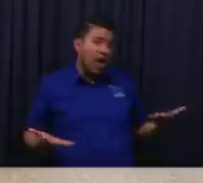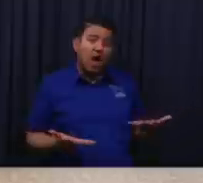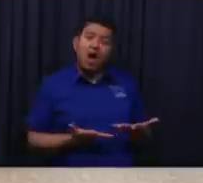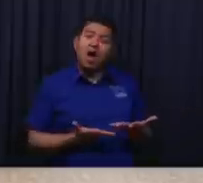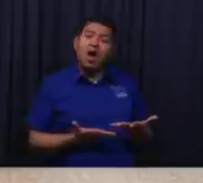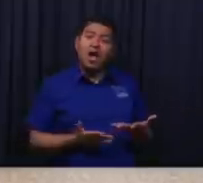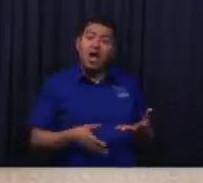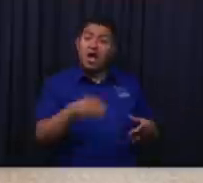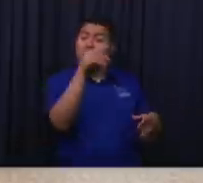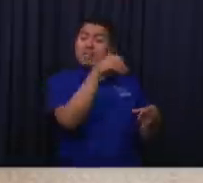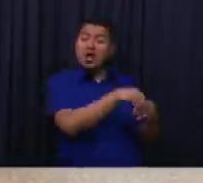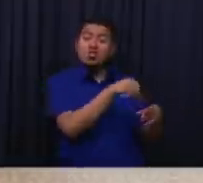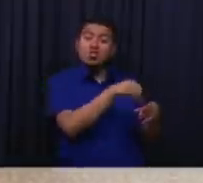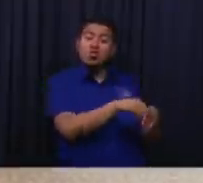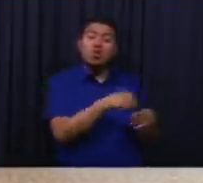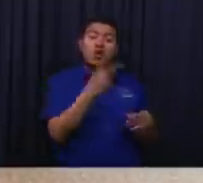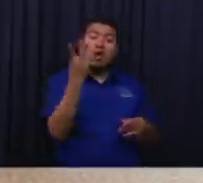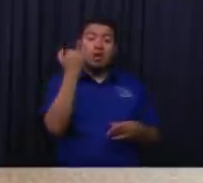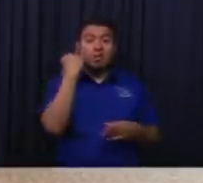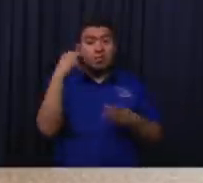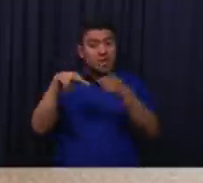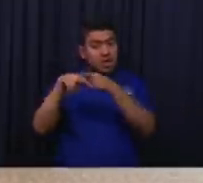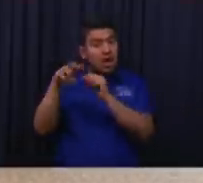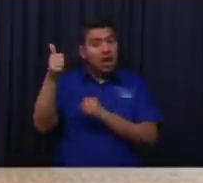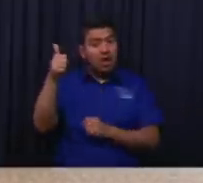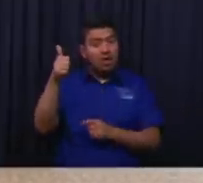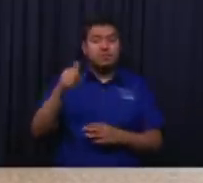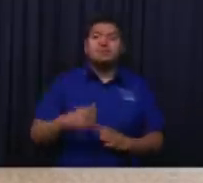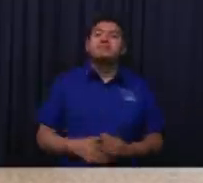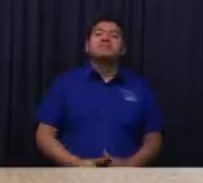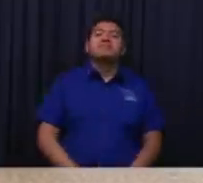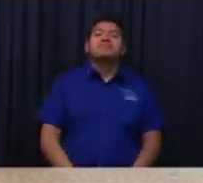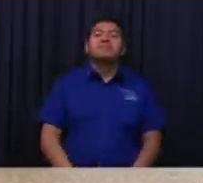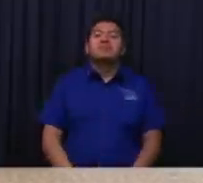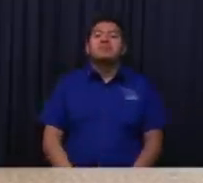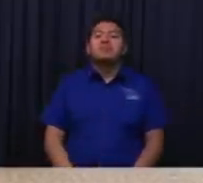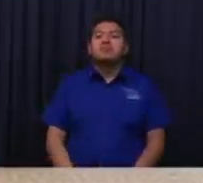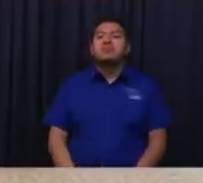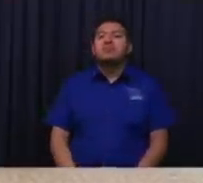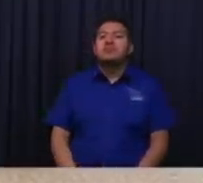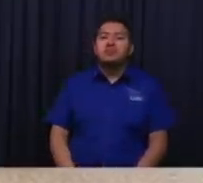Me llamó la atención por lo siguiente, se lo voy a poner acá